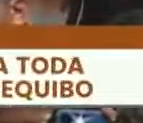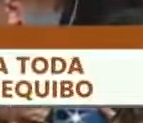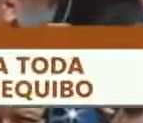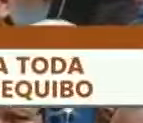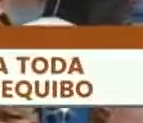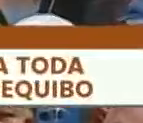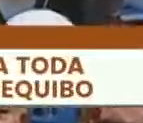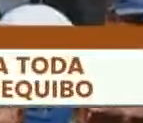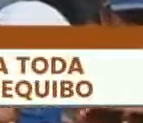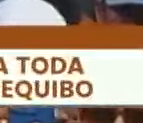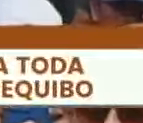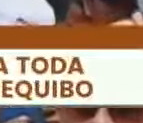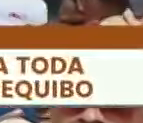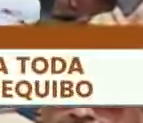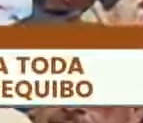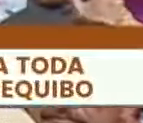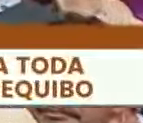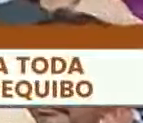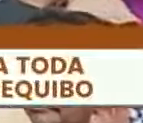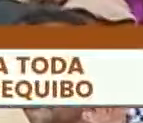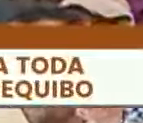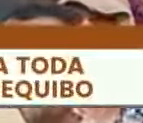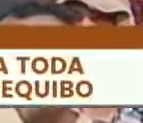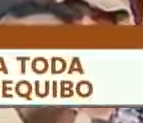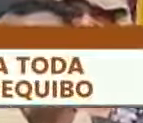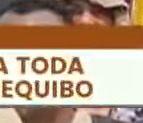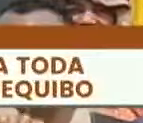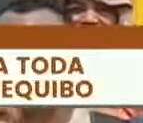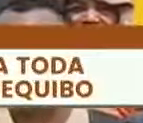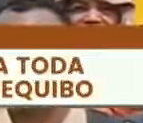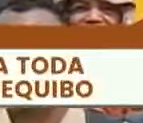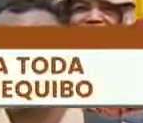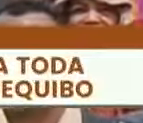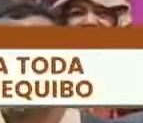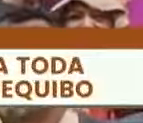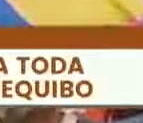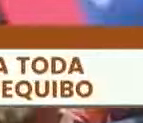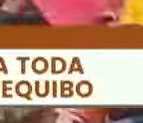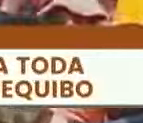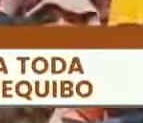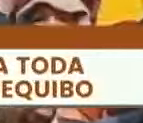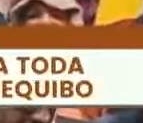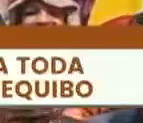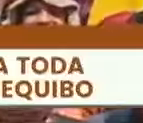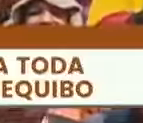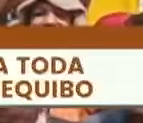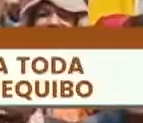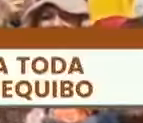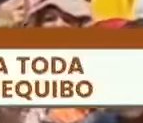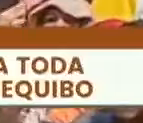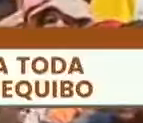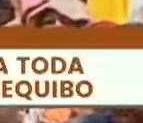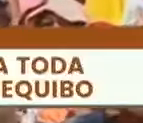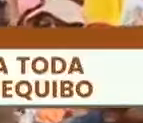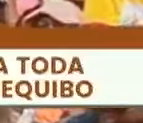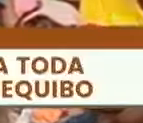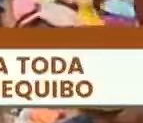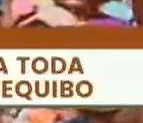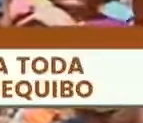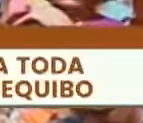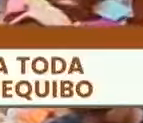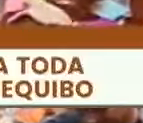Cuare, Azaquitane. Tata, Cabandera, Namaquitane. Tata, Caina, Namaquitane. Porque Tay, Cajobay.